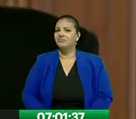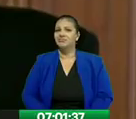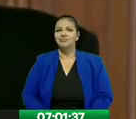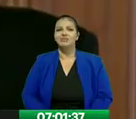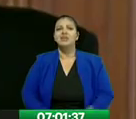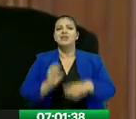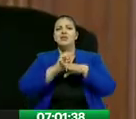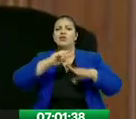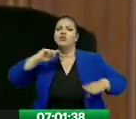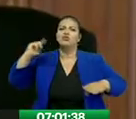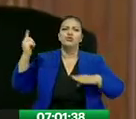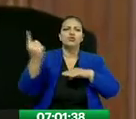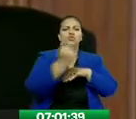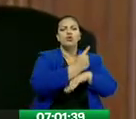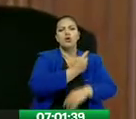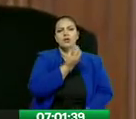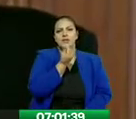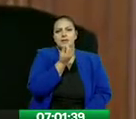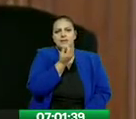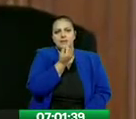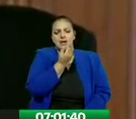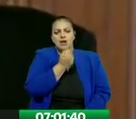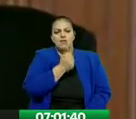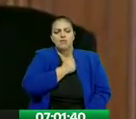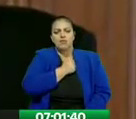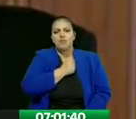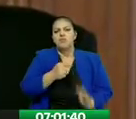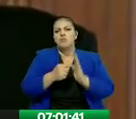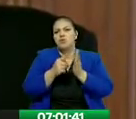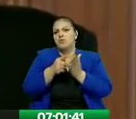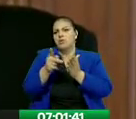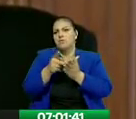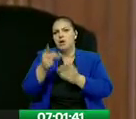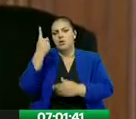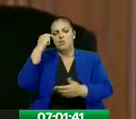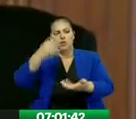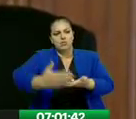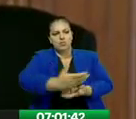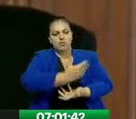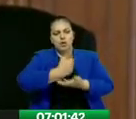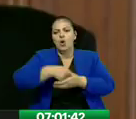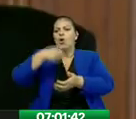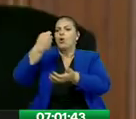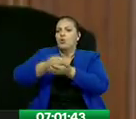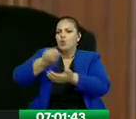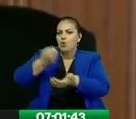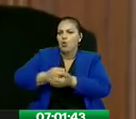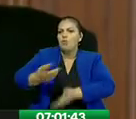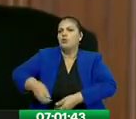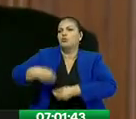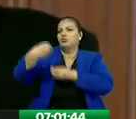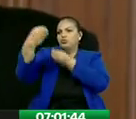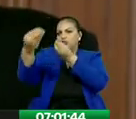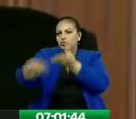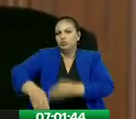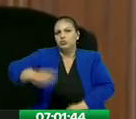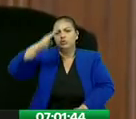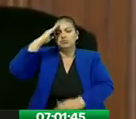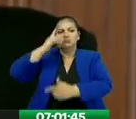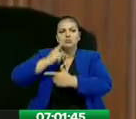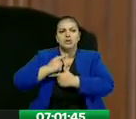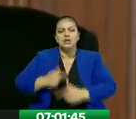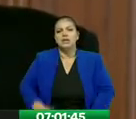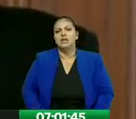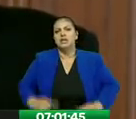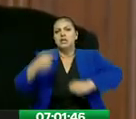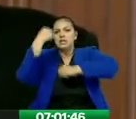incluye vehículos que fueron quemados o inutilizados, además de cascos, chalecos, máscaras, antigás, escudos,